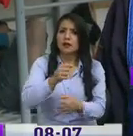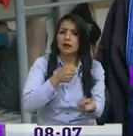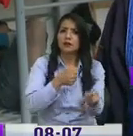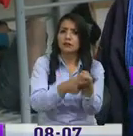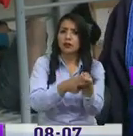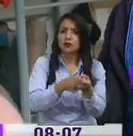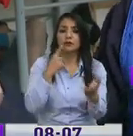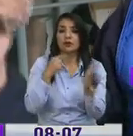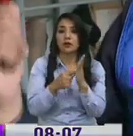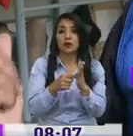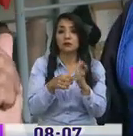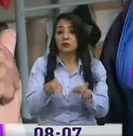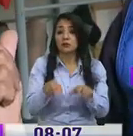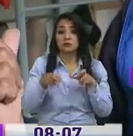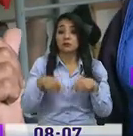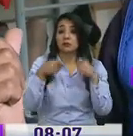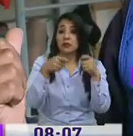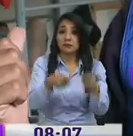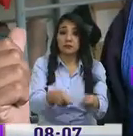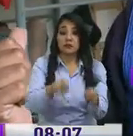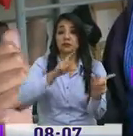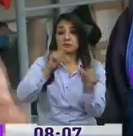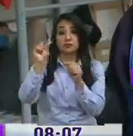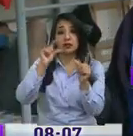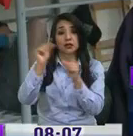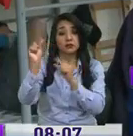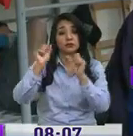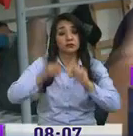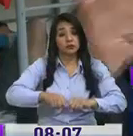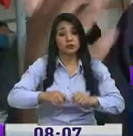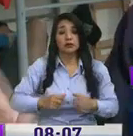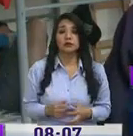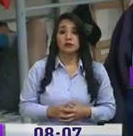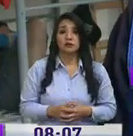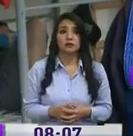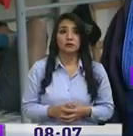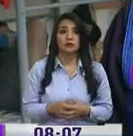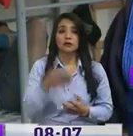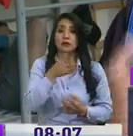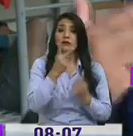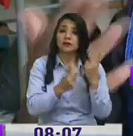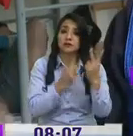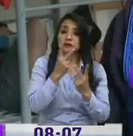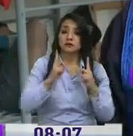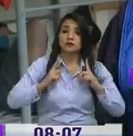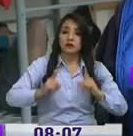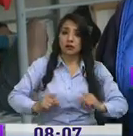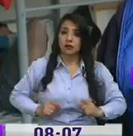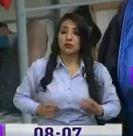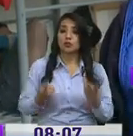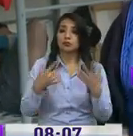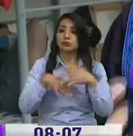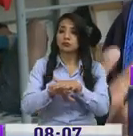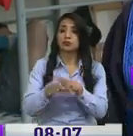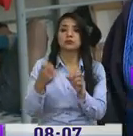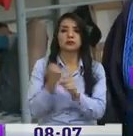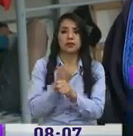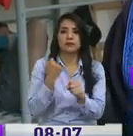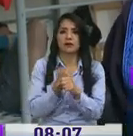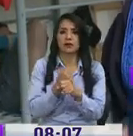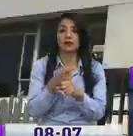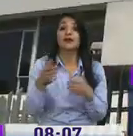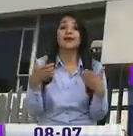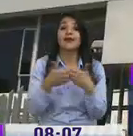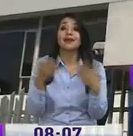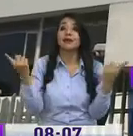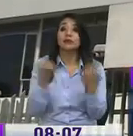la posibilidad de regularizar su estatus migratorio de estas personas, las visitas médicas, la reinserción laboral, es decir, es un trabajo en equipo.